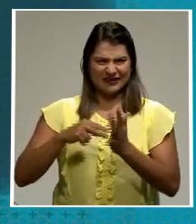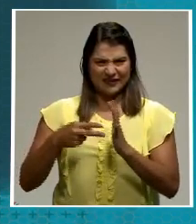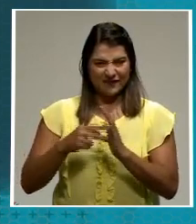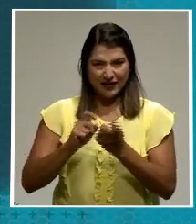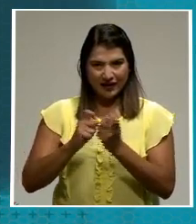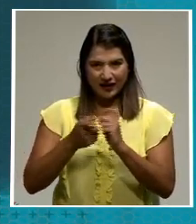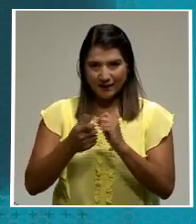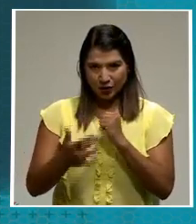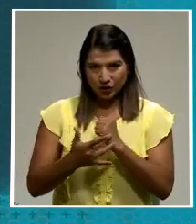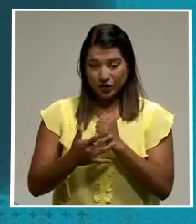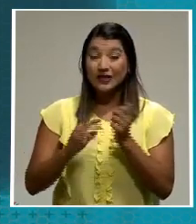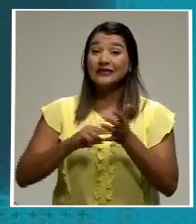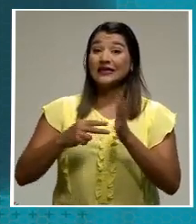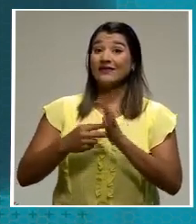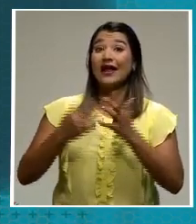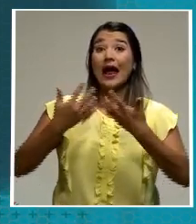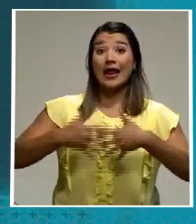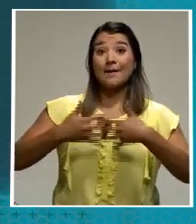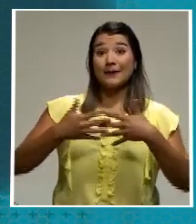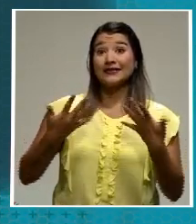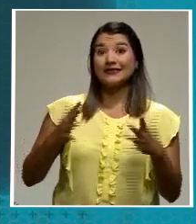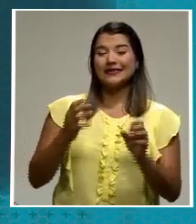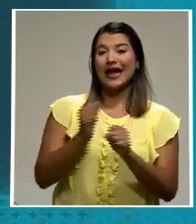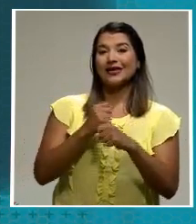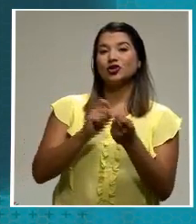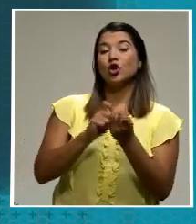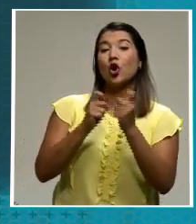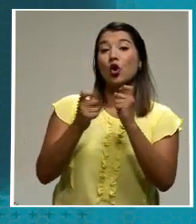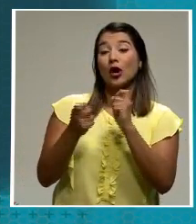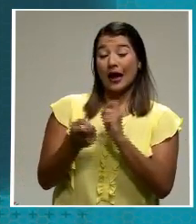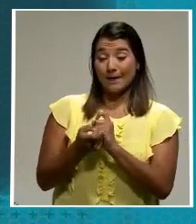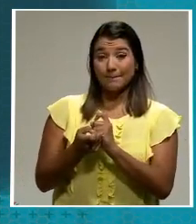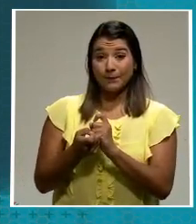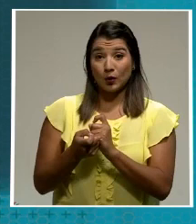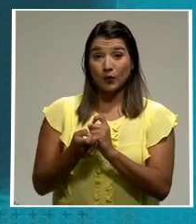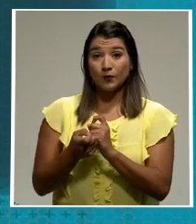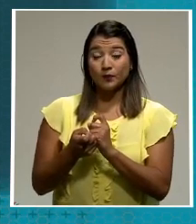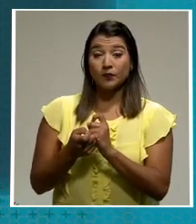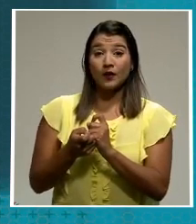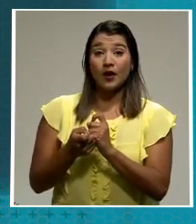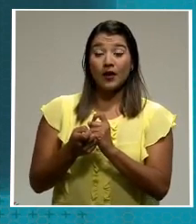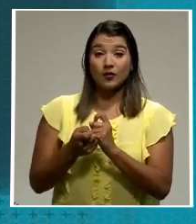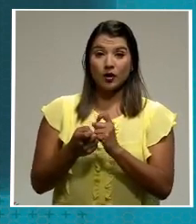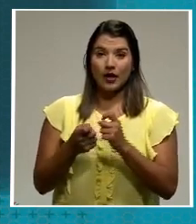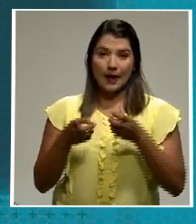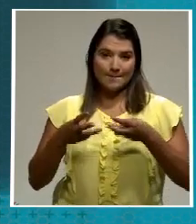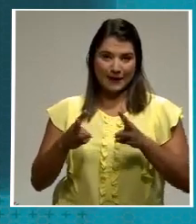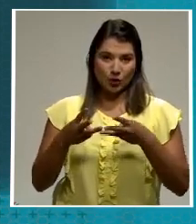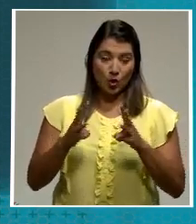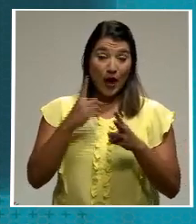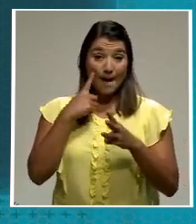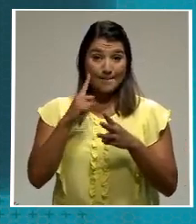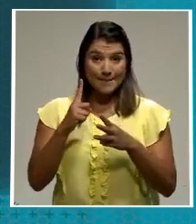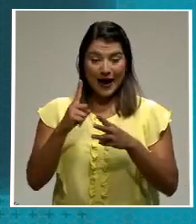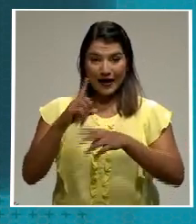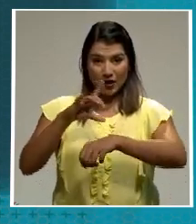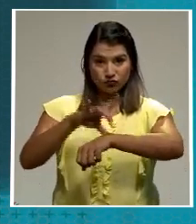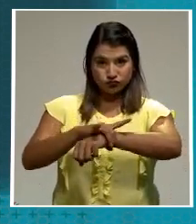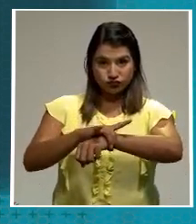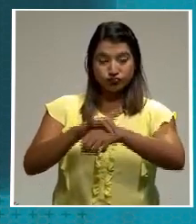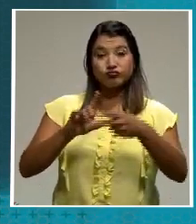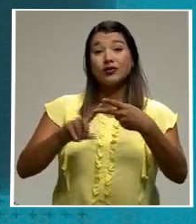que el proveedor ha hecho cambio tanto del uso que se le dan los privados de libertad, del mecanismo, como también del